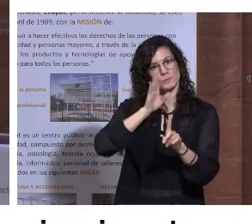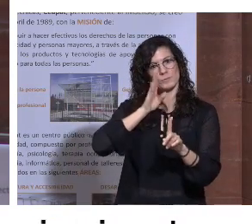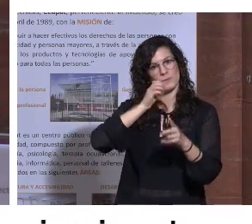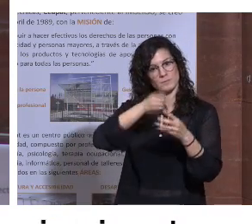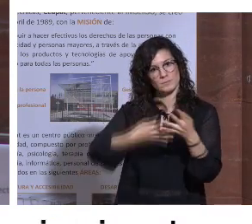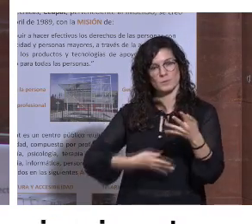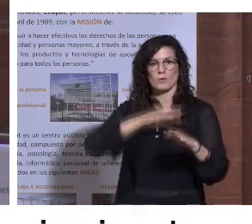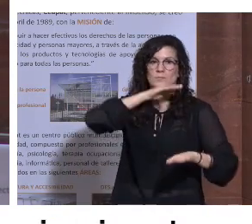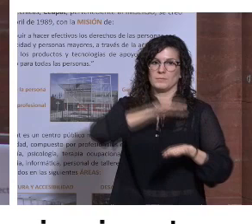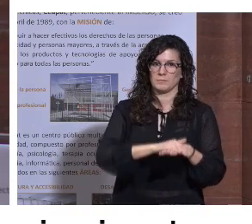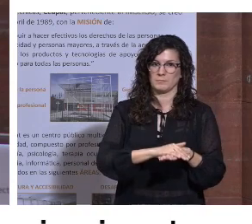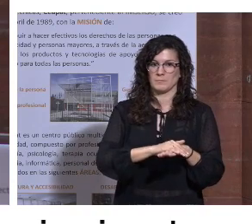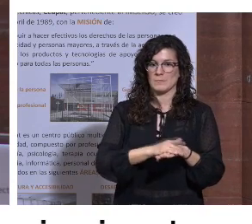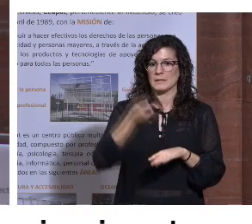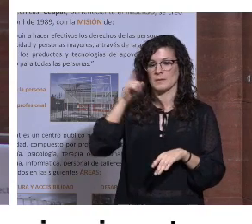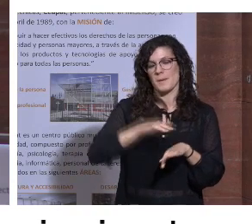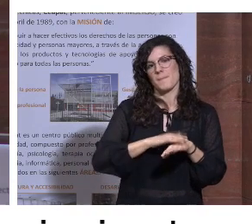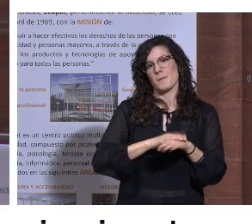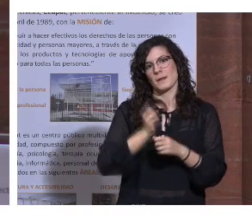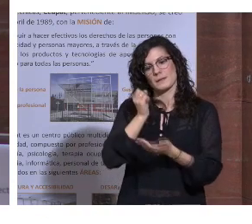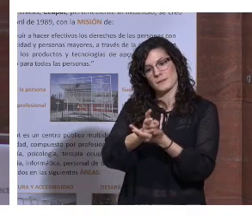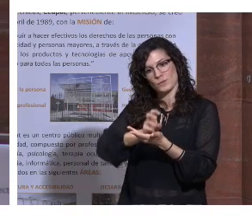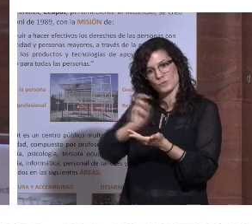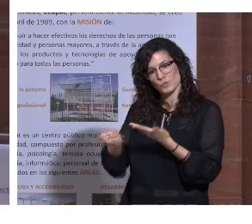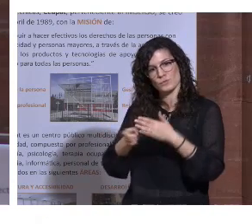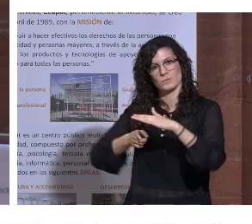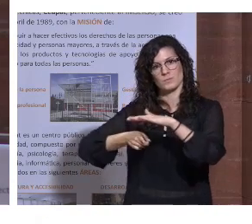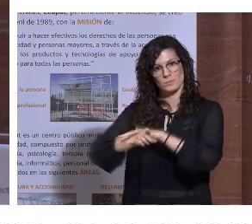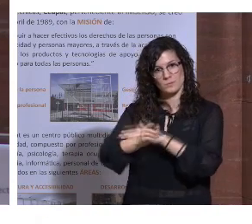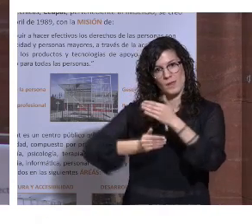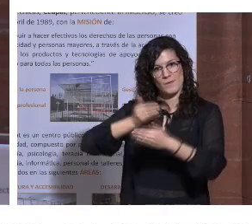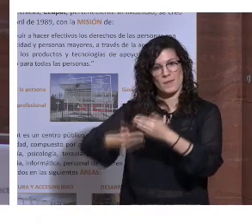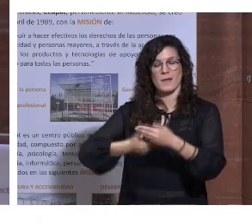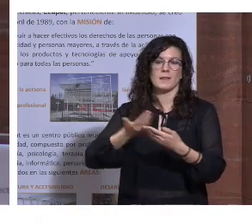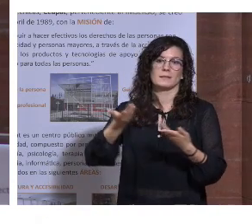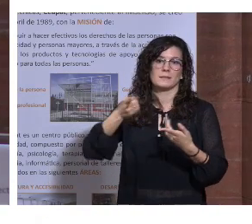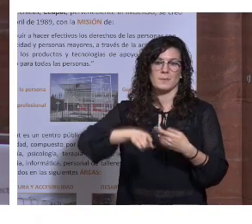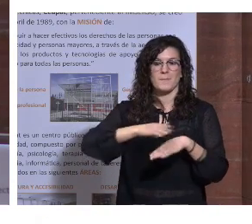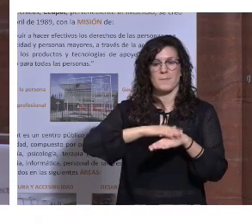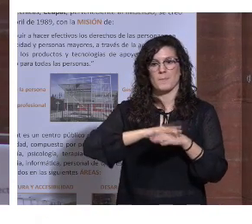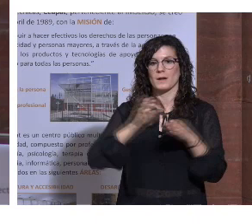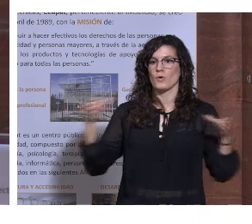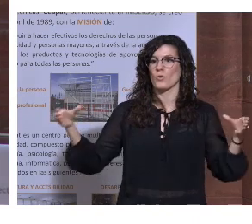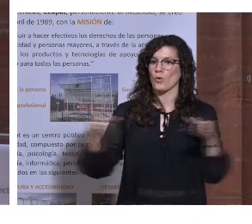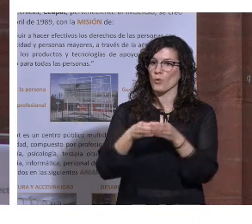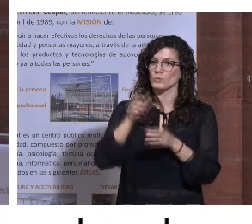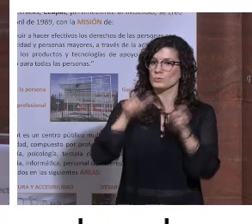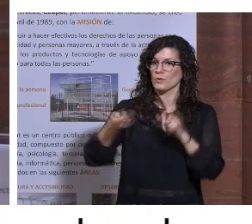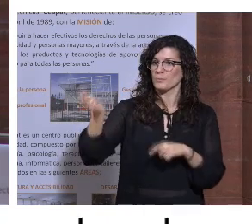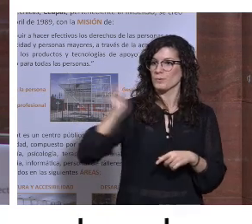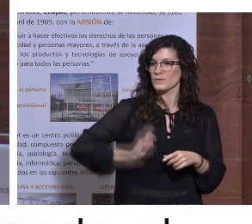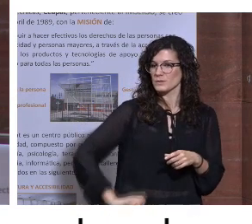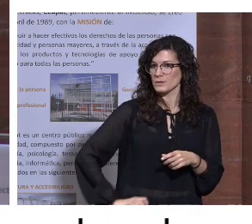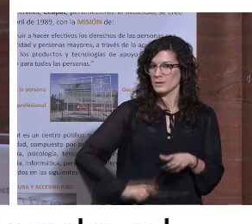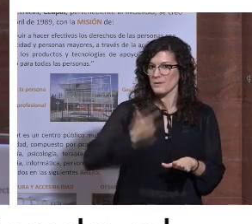para avanzar en otros retos y para seguir teniendo al conjunto de profesionales.